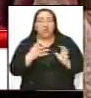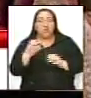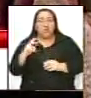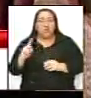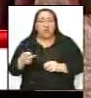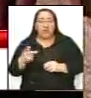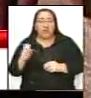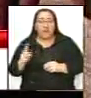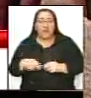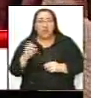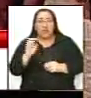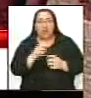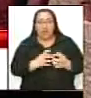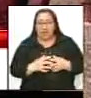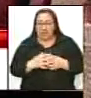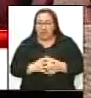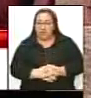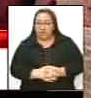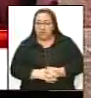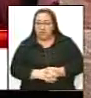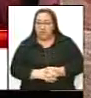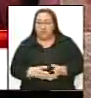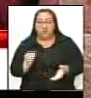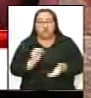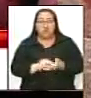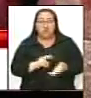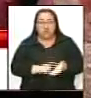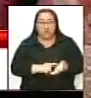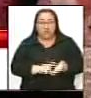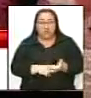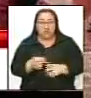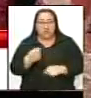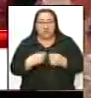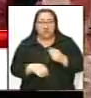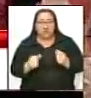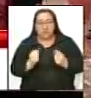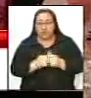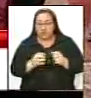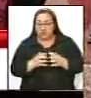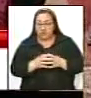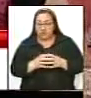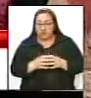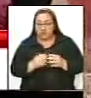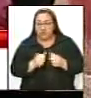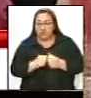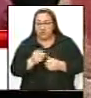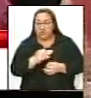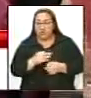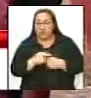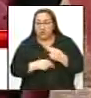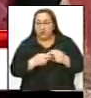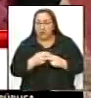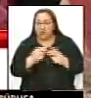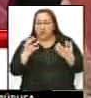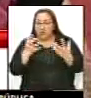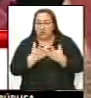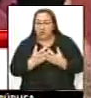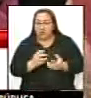898.920.000 dólares americanos, más el impuesto general a las ventas o su equivalente moneda nacional en